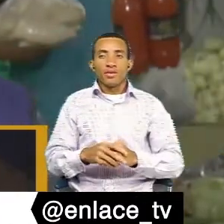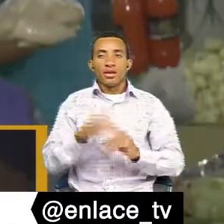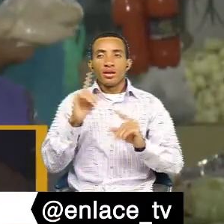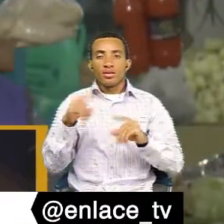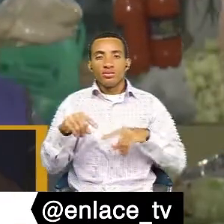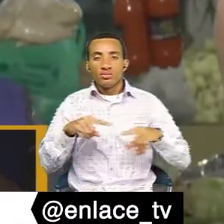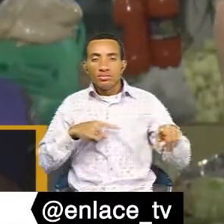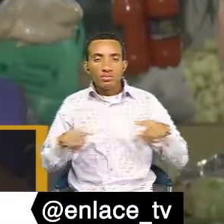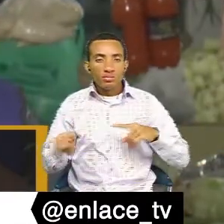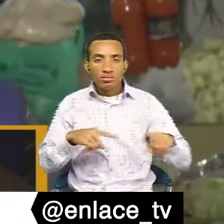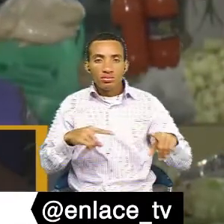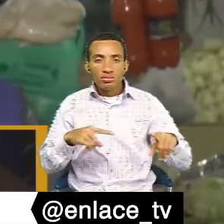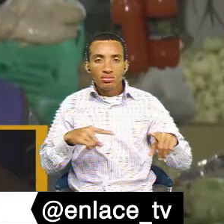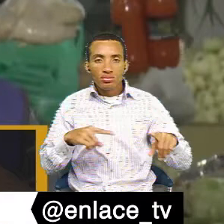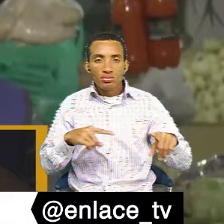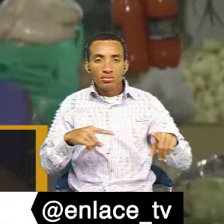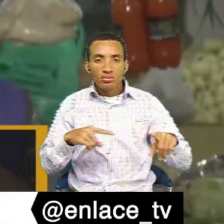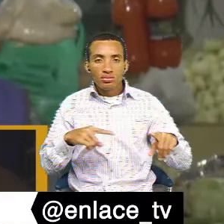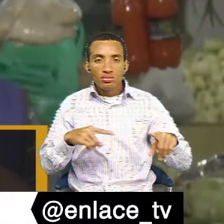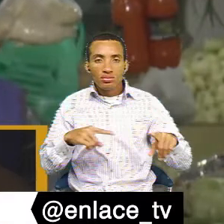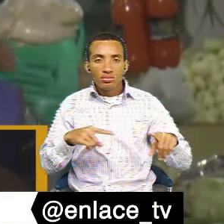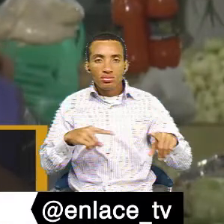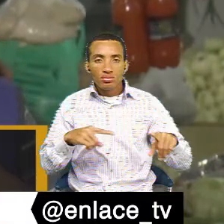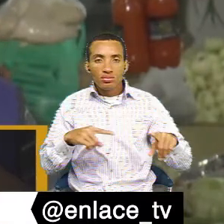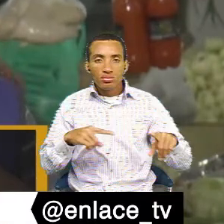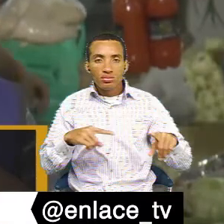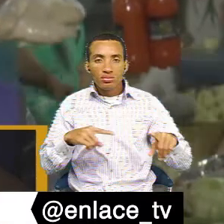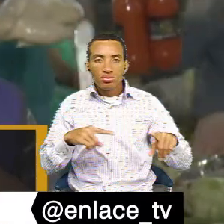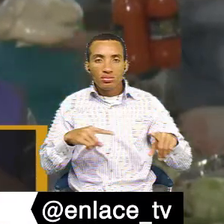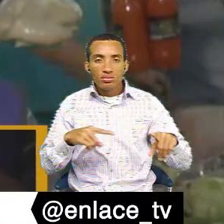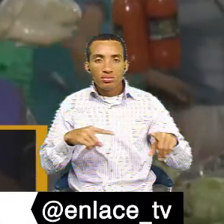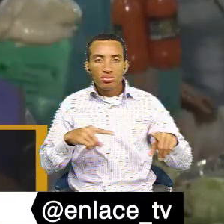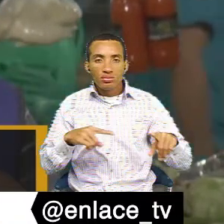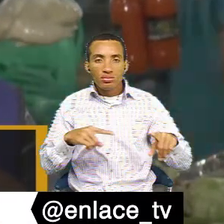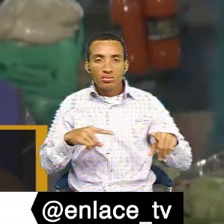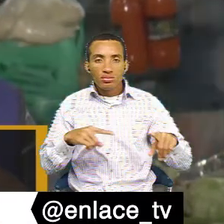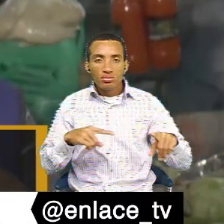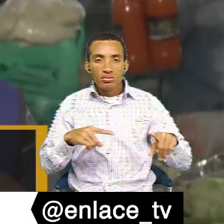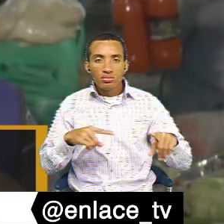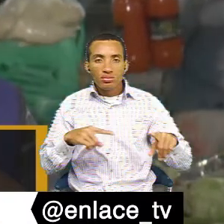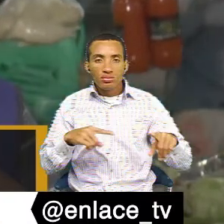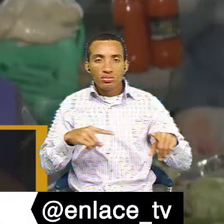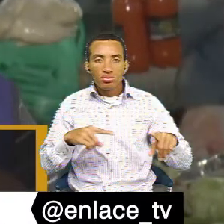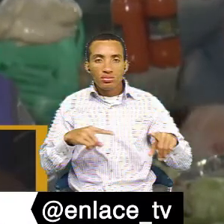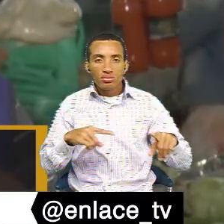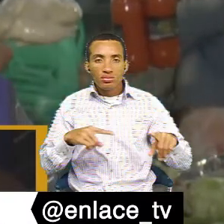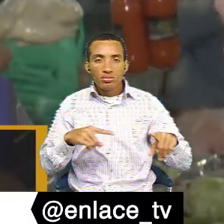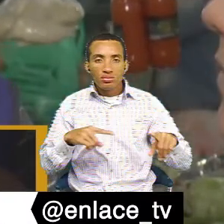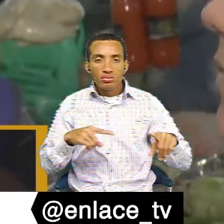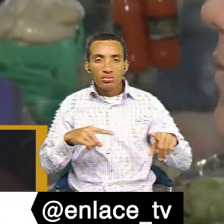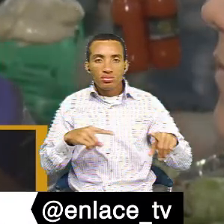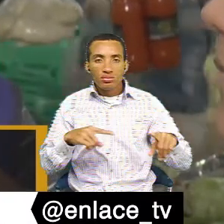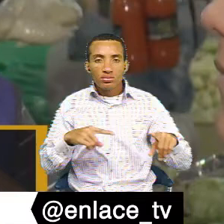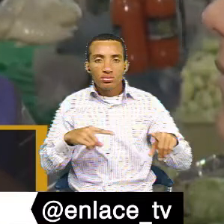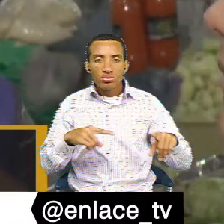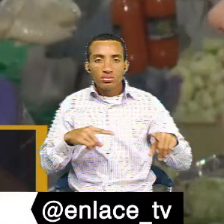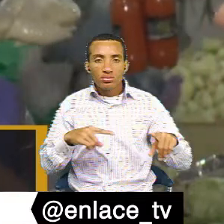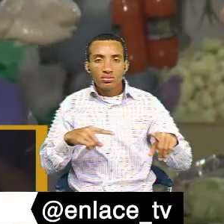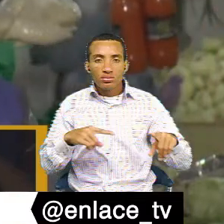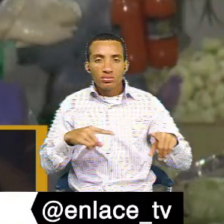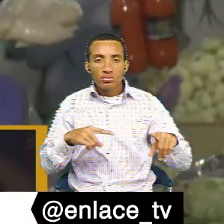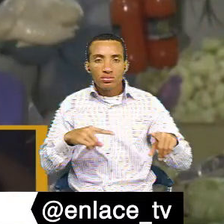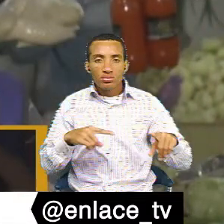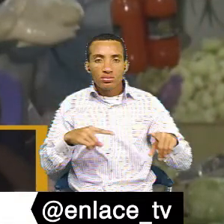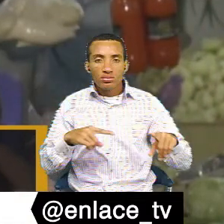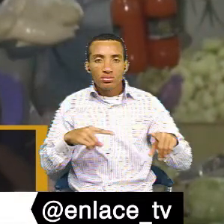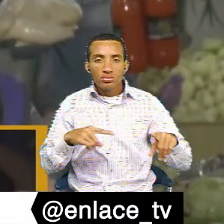plaza de Mercado Torcoroma. Hemos puesto todo nuestro empeño en tratar de ir mejorando la plaza, pues poco a poco, a medida de nuestros alcances,